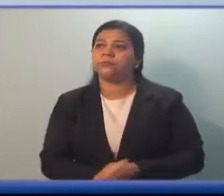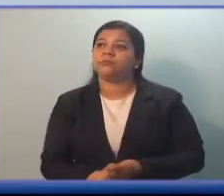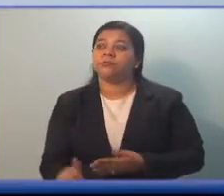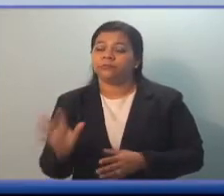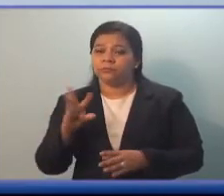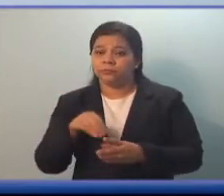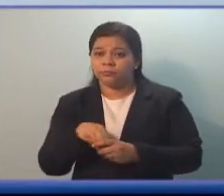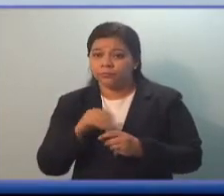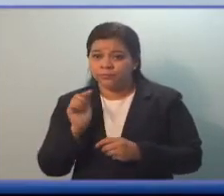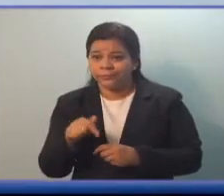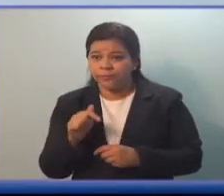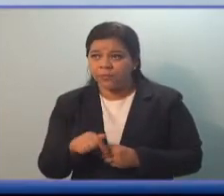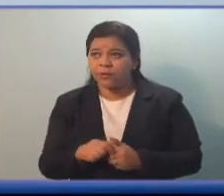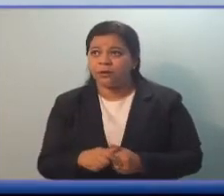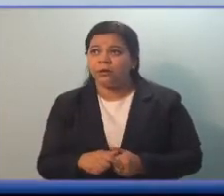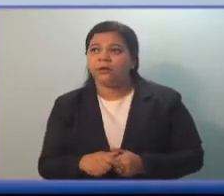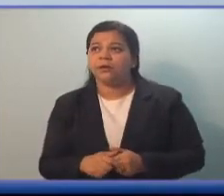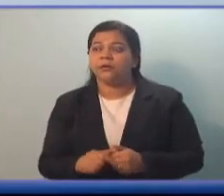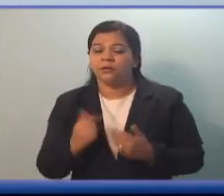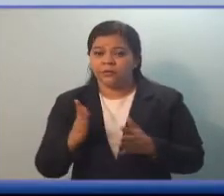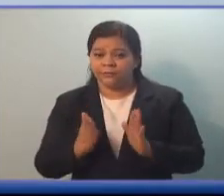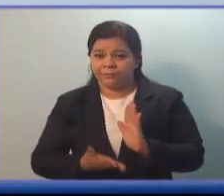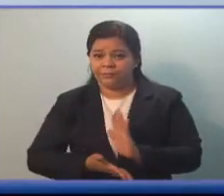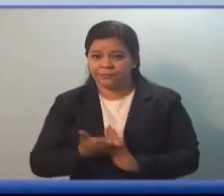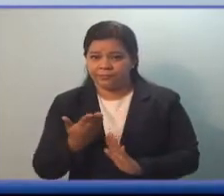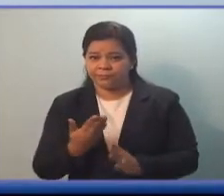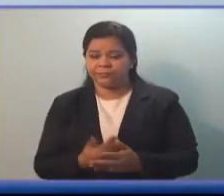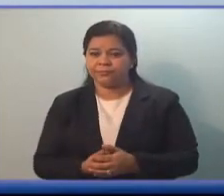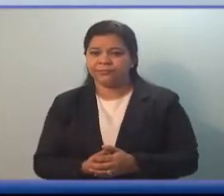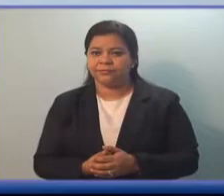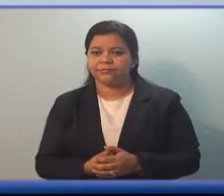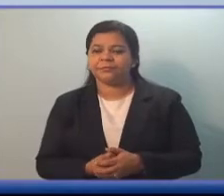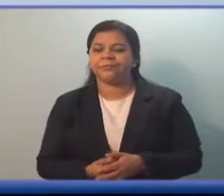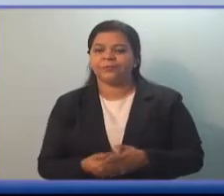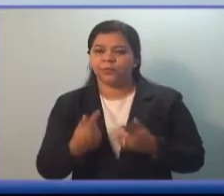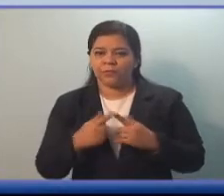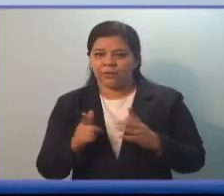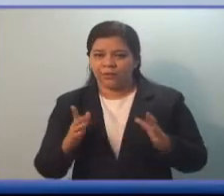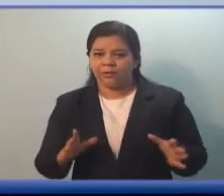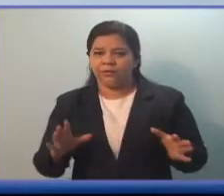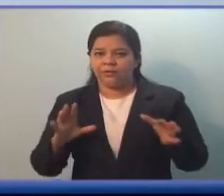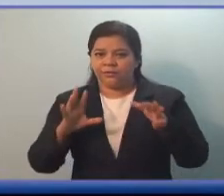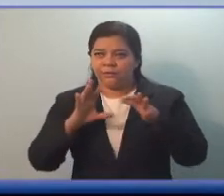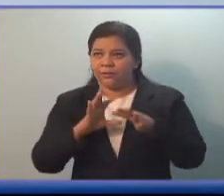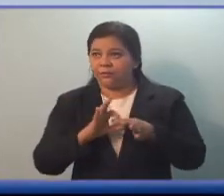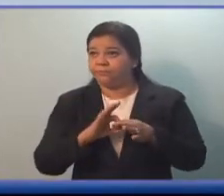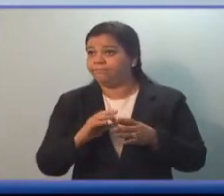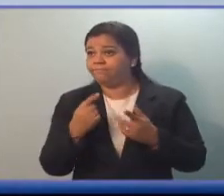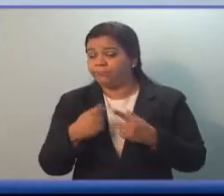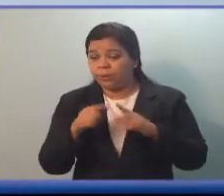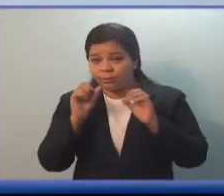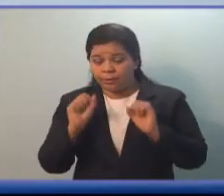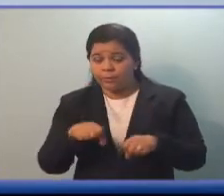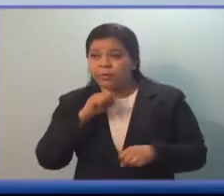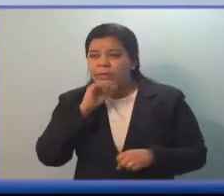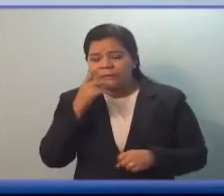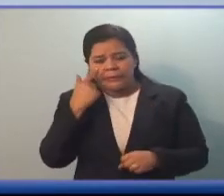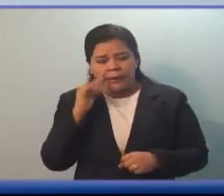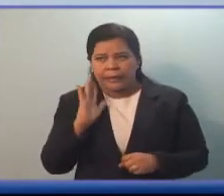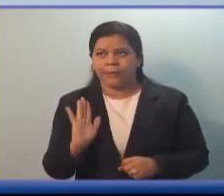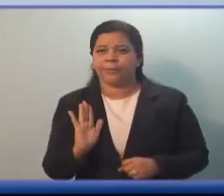esto pues han habido la creación de unidades importantes. Solo para mencionar un par, por